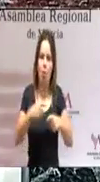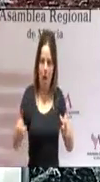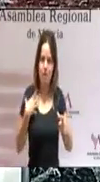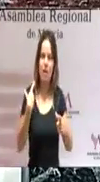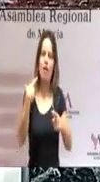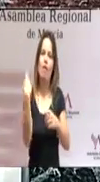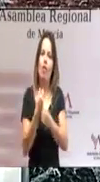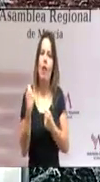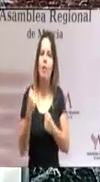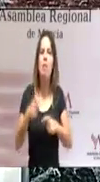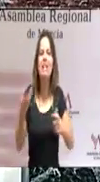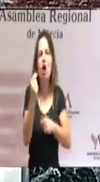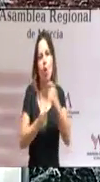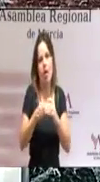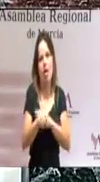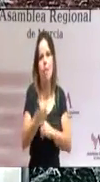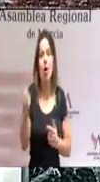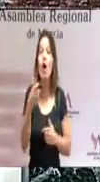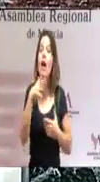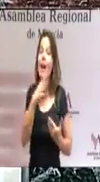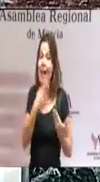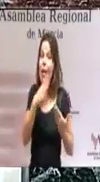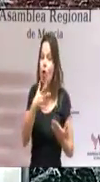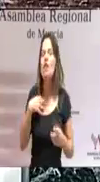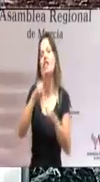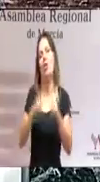día de hoy, a pesar o gracias a la situación internacional.